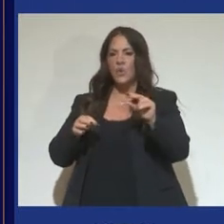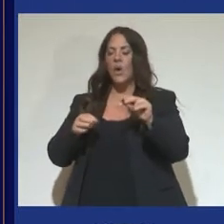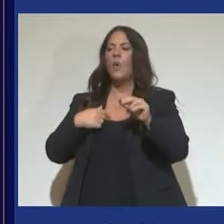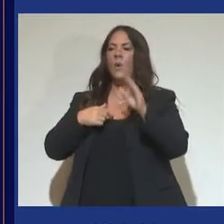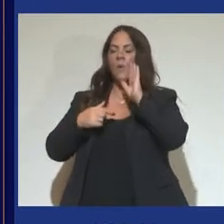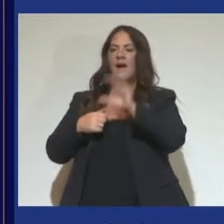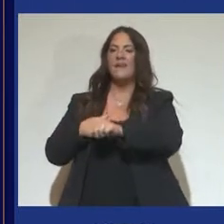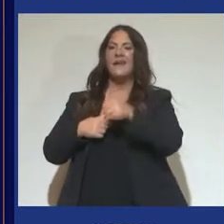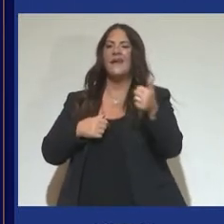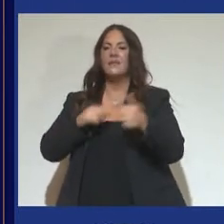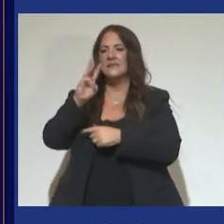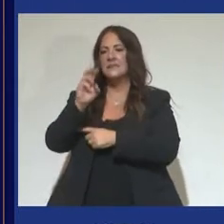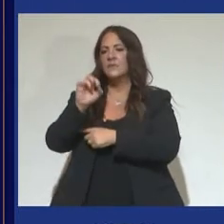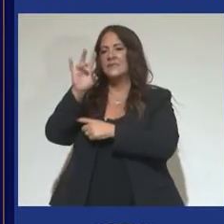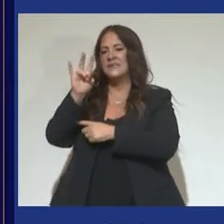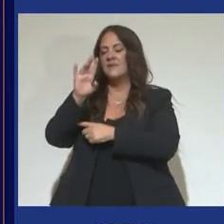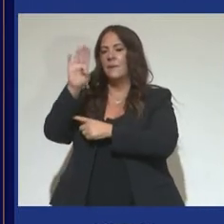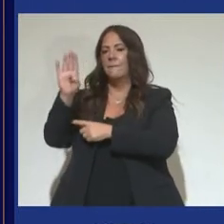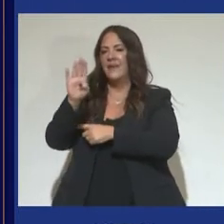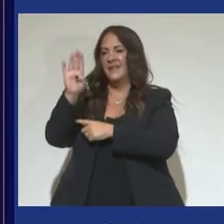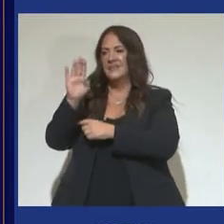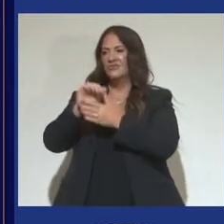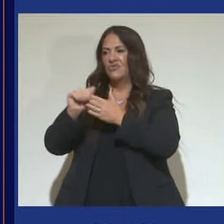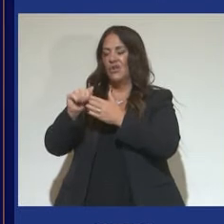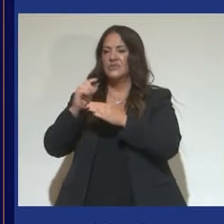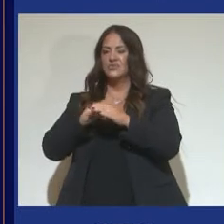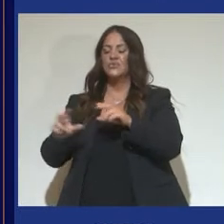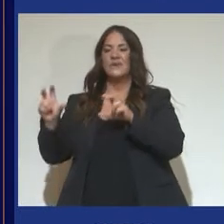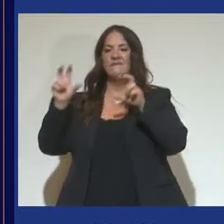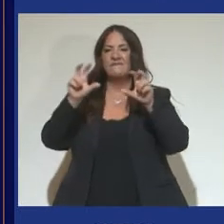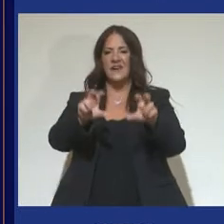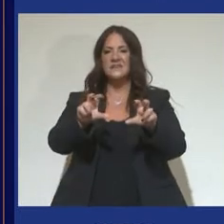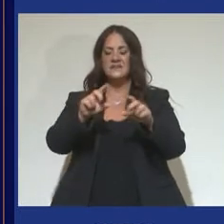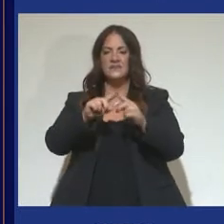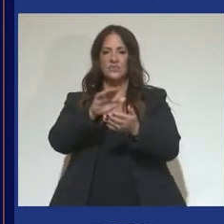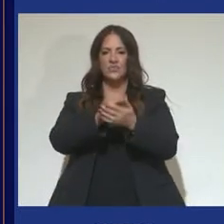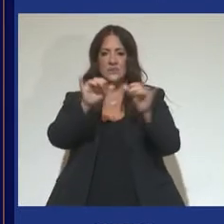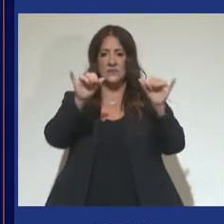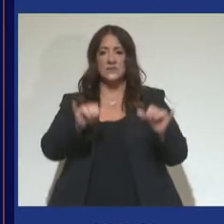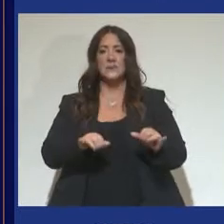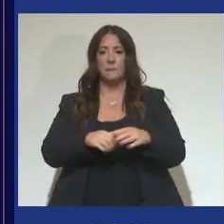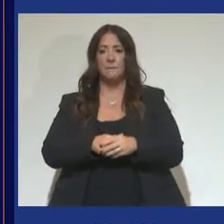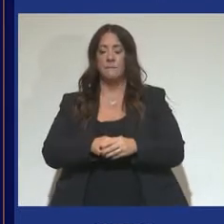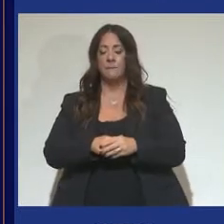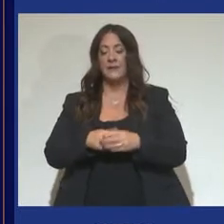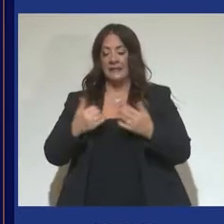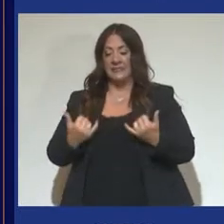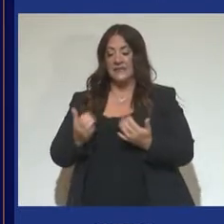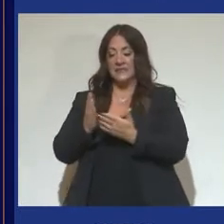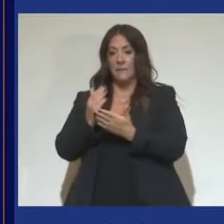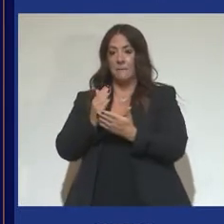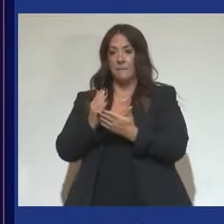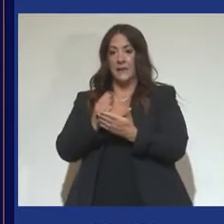otros seis puntos siete mil millones de dólares para invertir en nuestro sistema escolar y este presupuesto